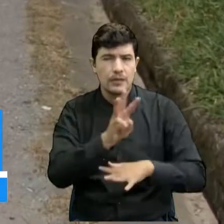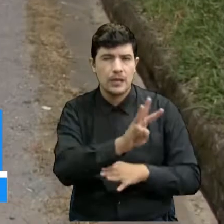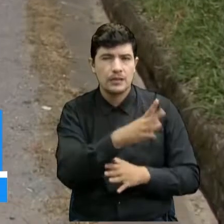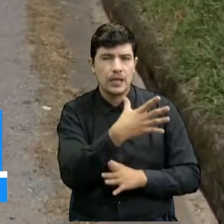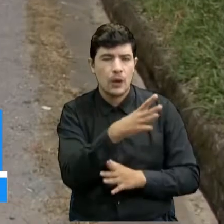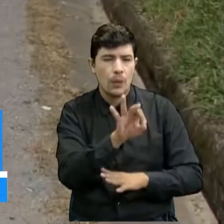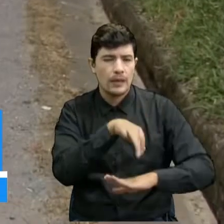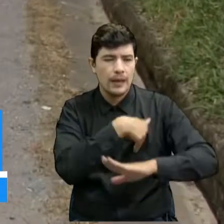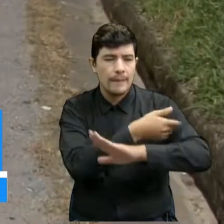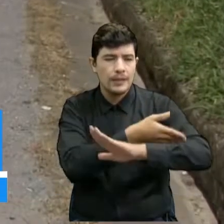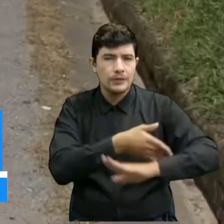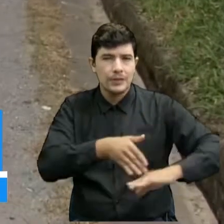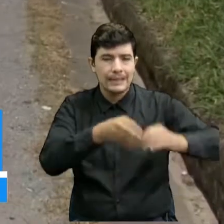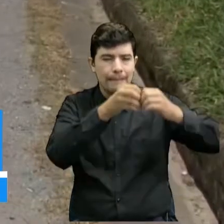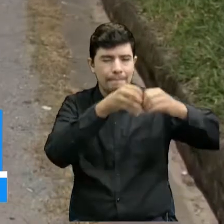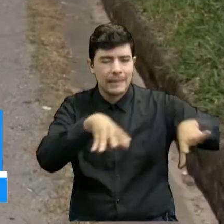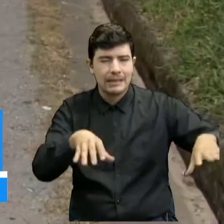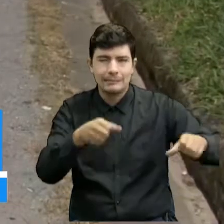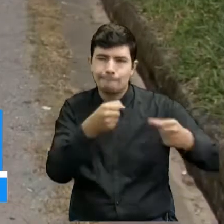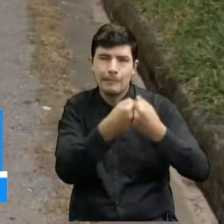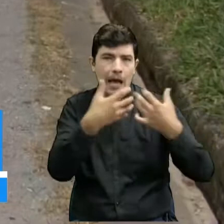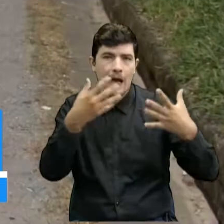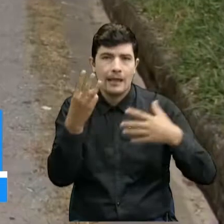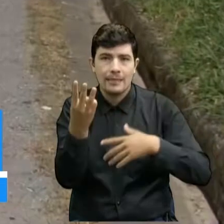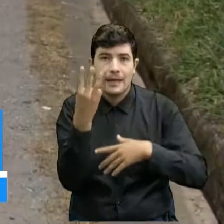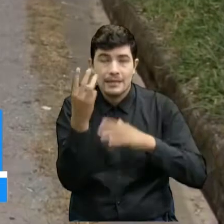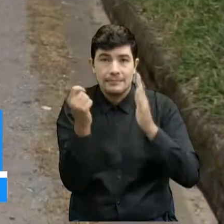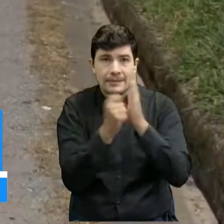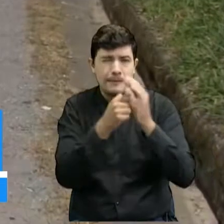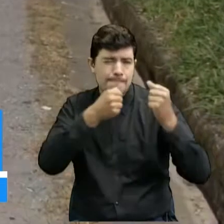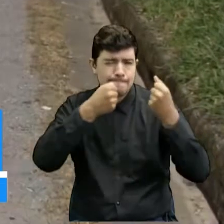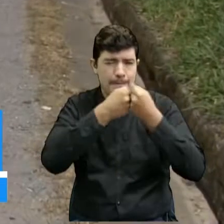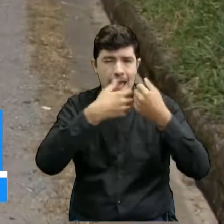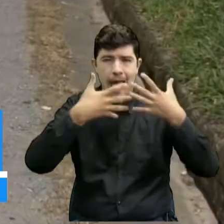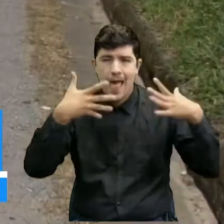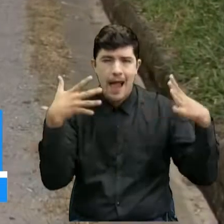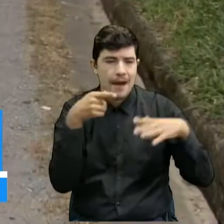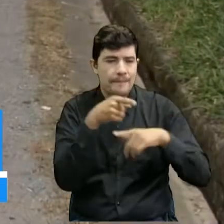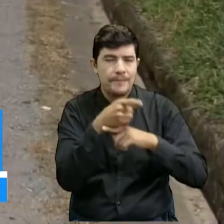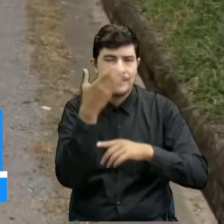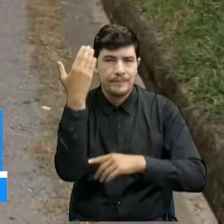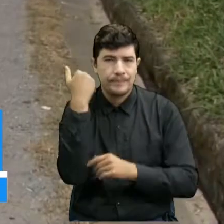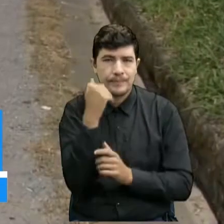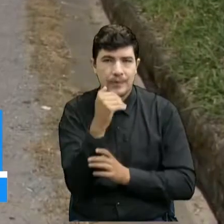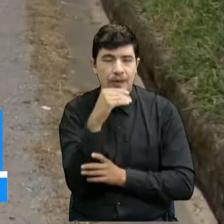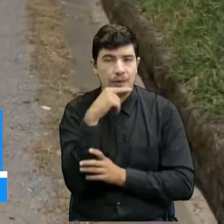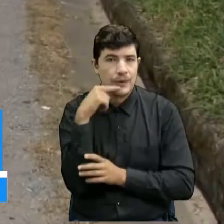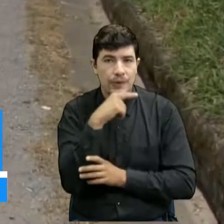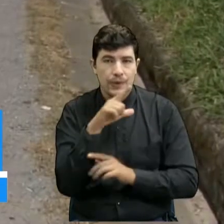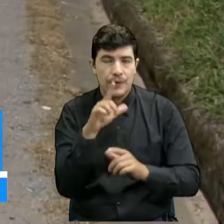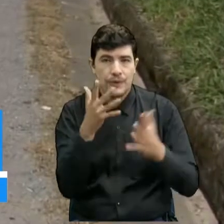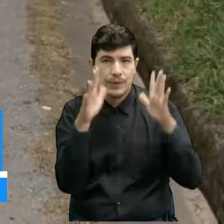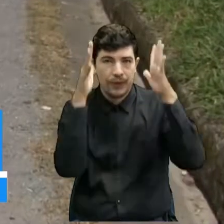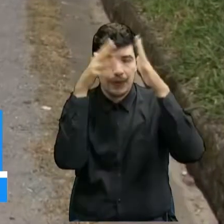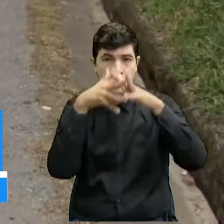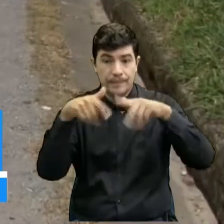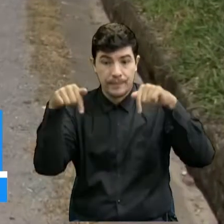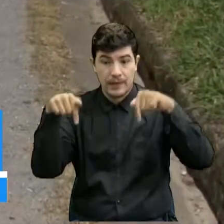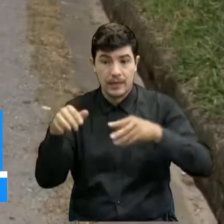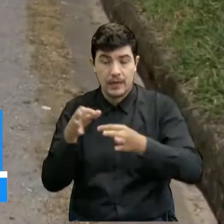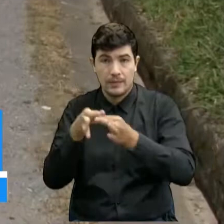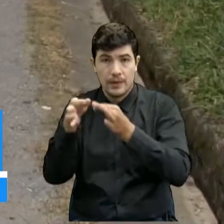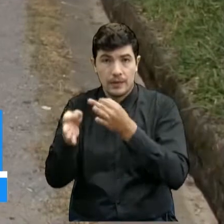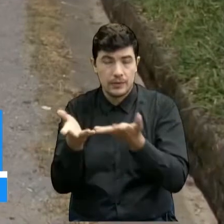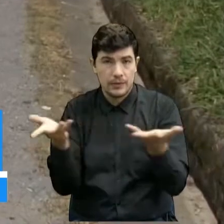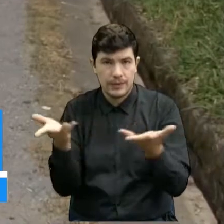millones de pesos en pérdidas dejaron 3 accidentes de tránsito que se presentaron durante el pasado puente festivo en